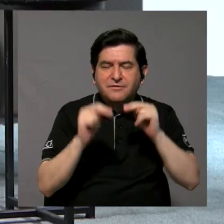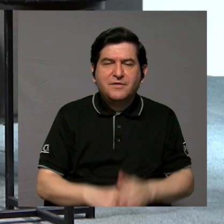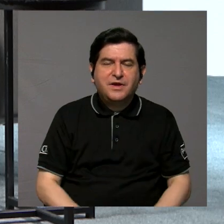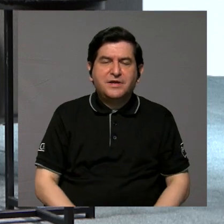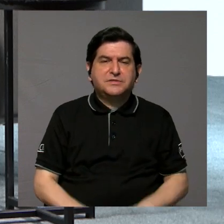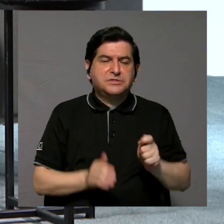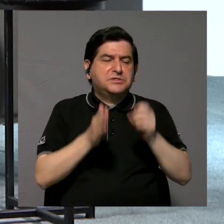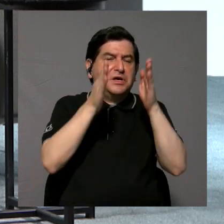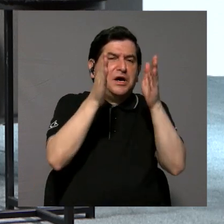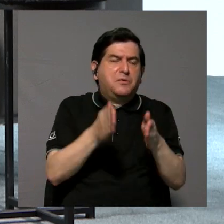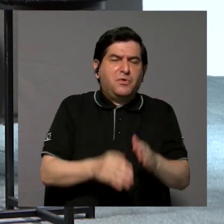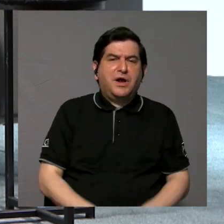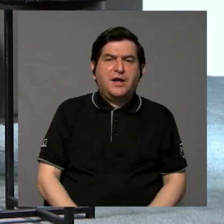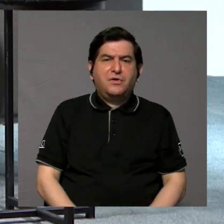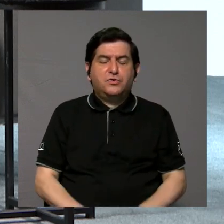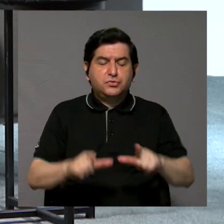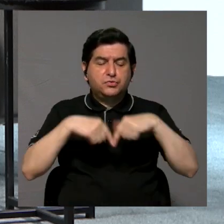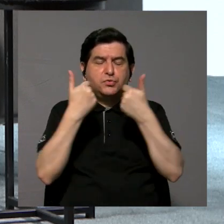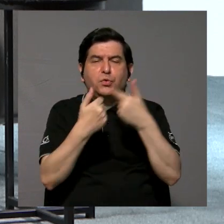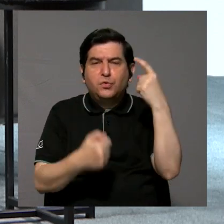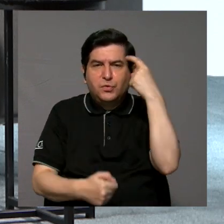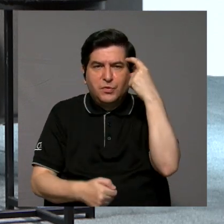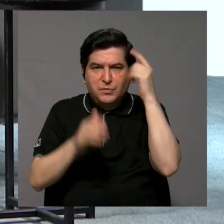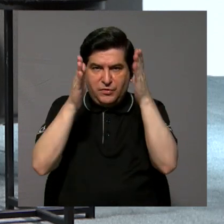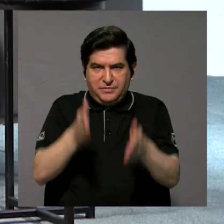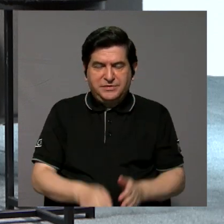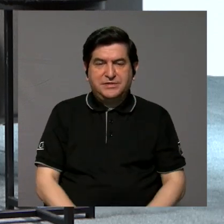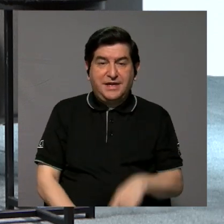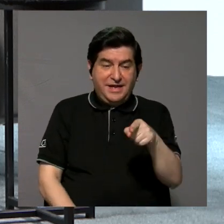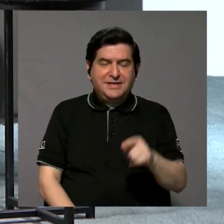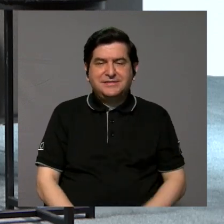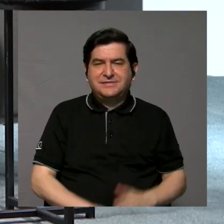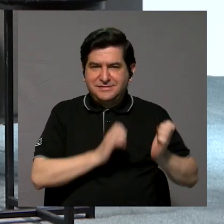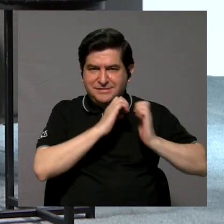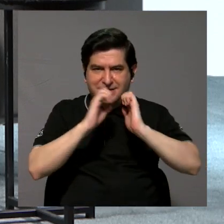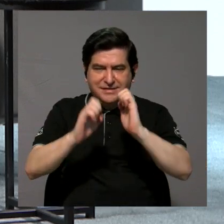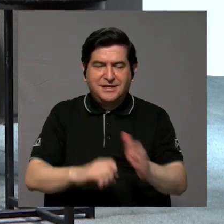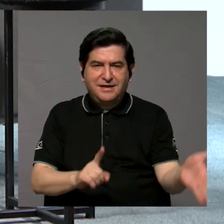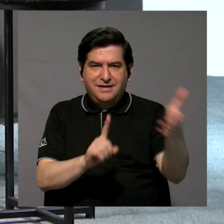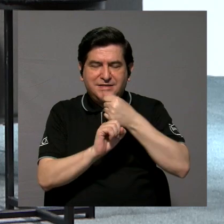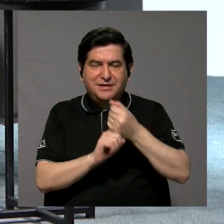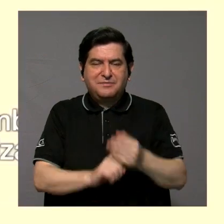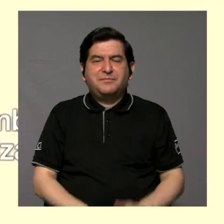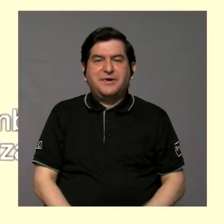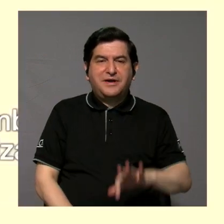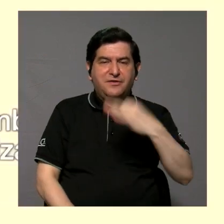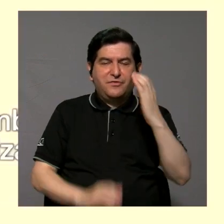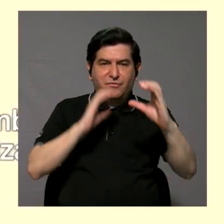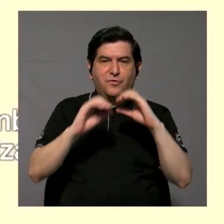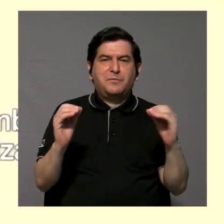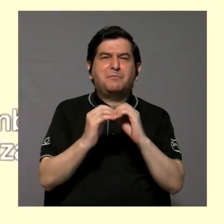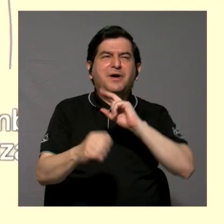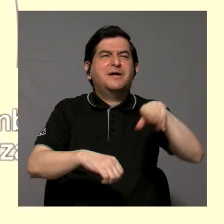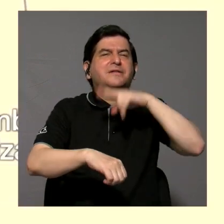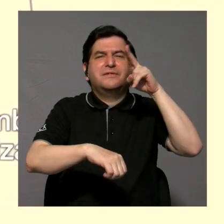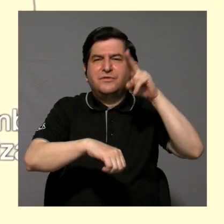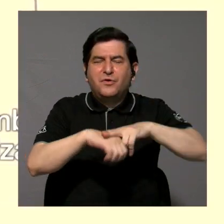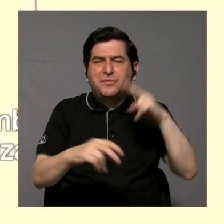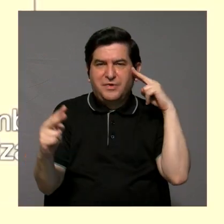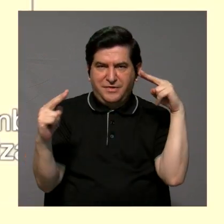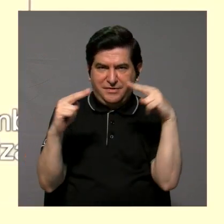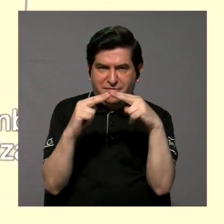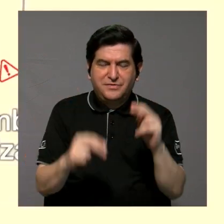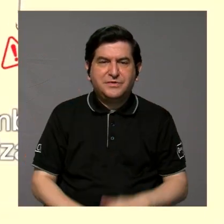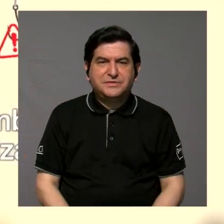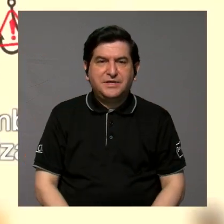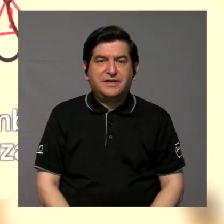grupos de abogados, a través de tanques de pensamiento. Esa es una de las estrategias que utilizan para capturar los medios de comunicación. La más común, o tal vez la que más conocemos